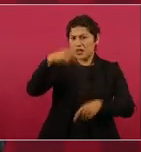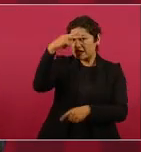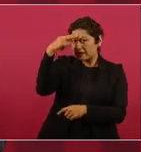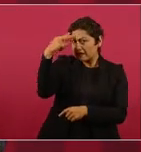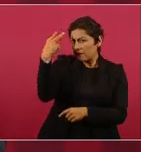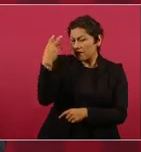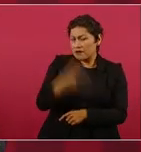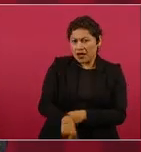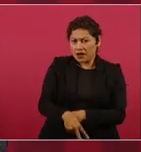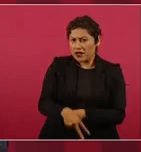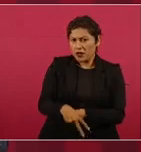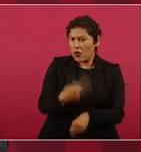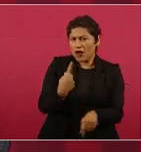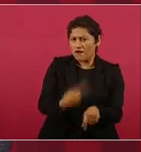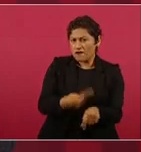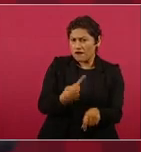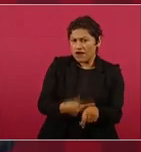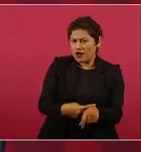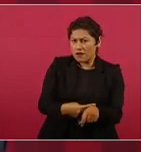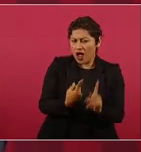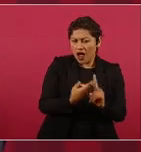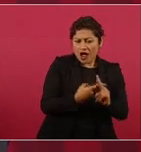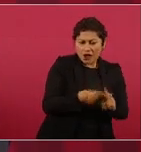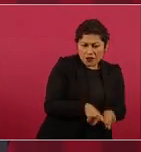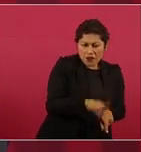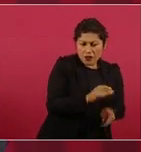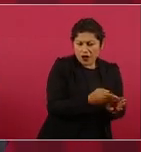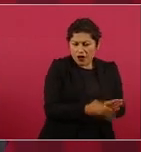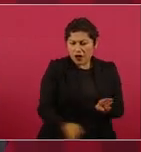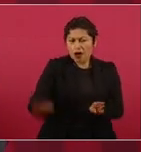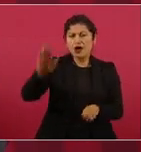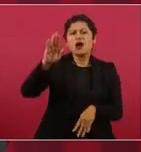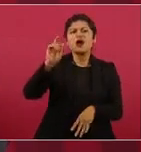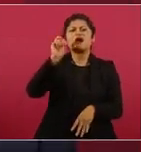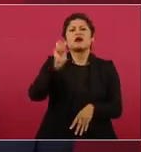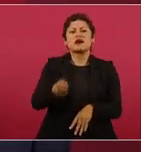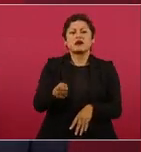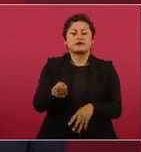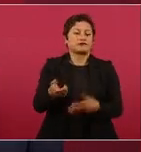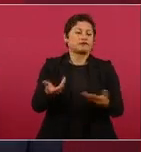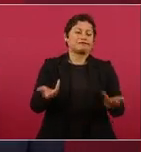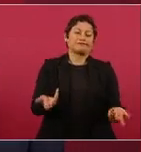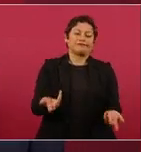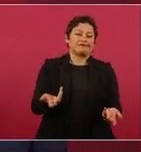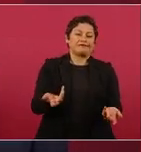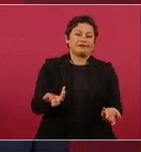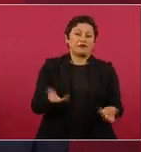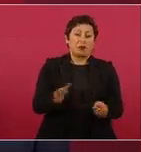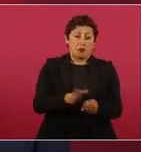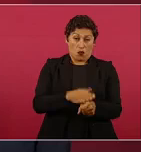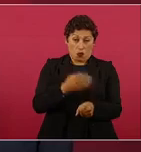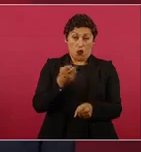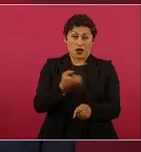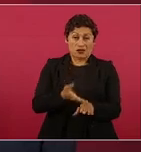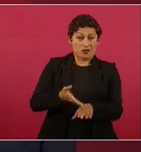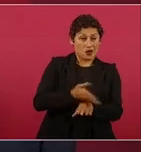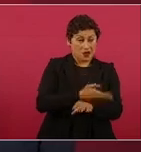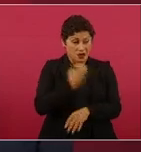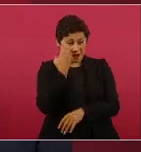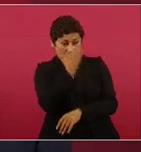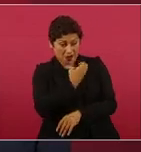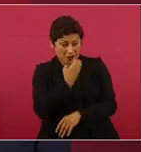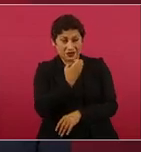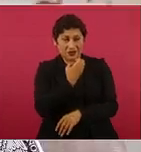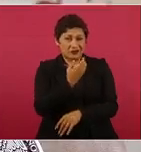del metabolismo en el nacimiento, la representación de estos fenómenos es muy, muy limitada. La calidad